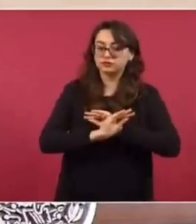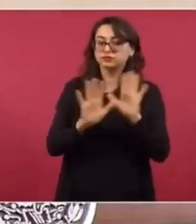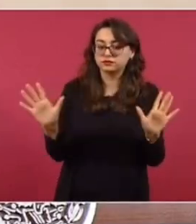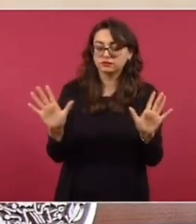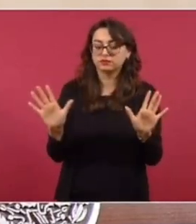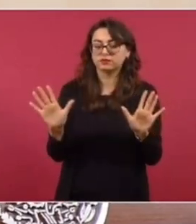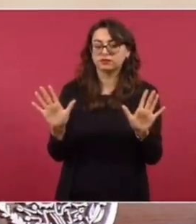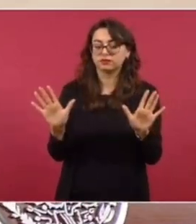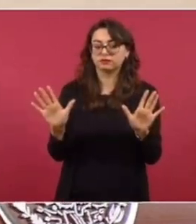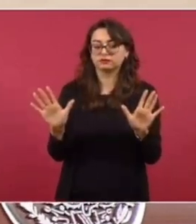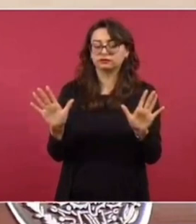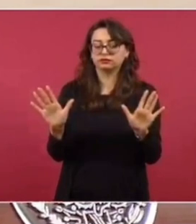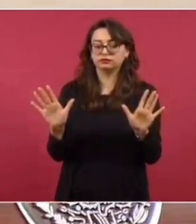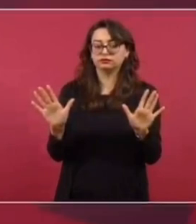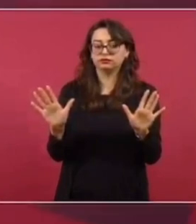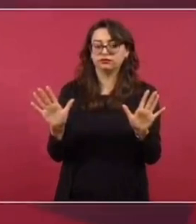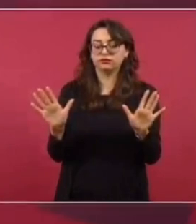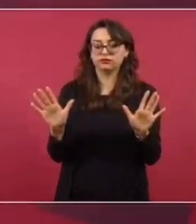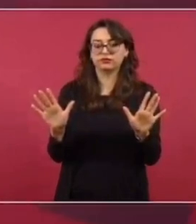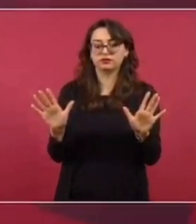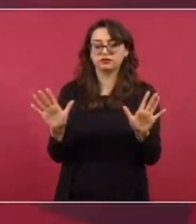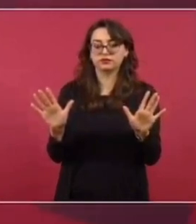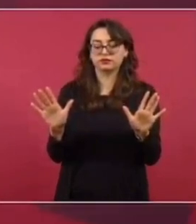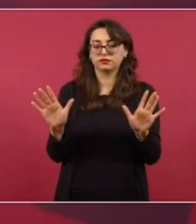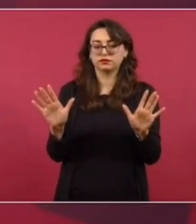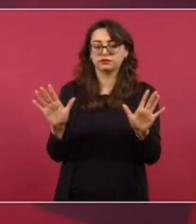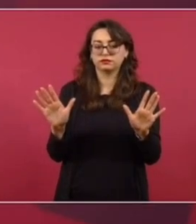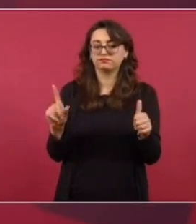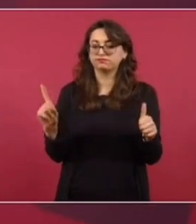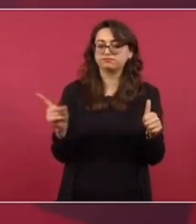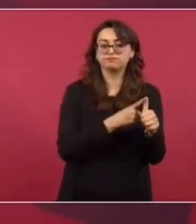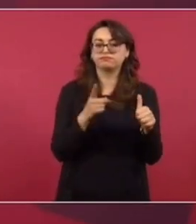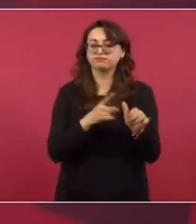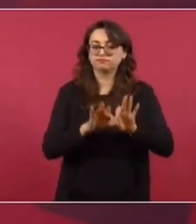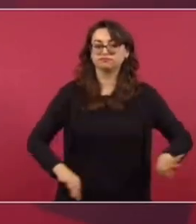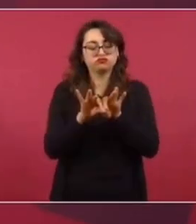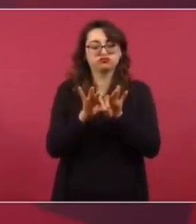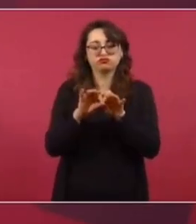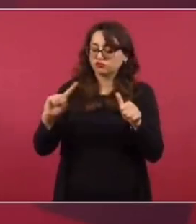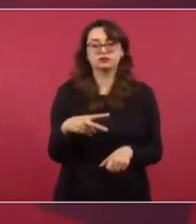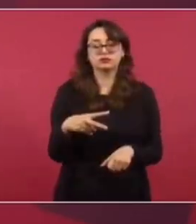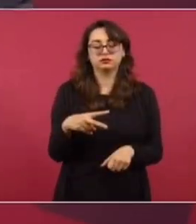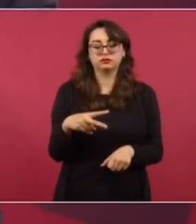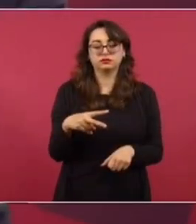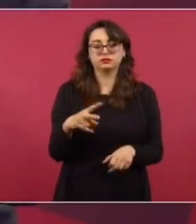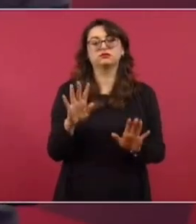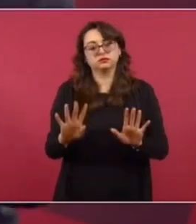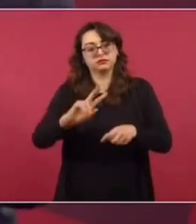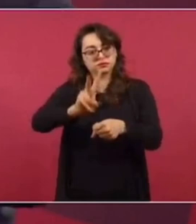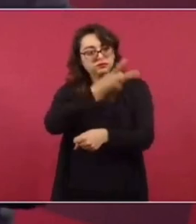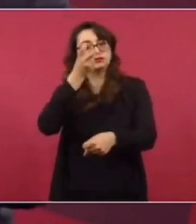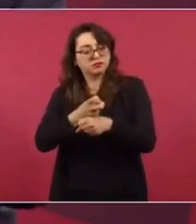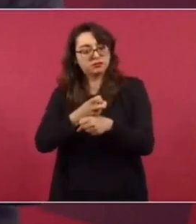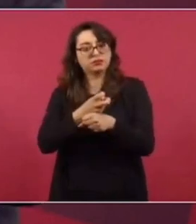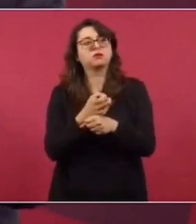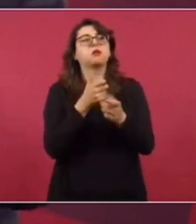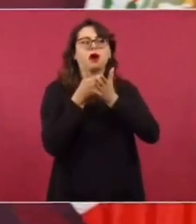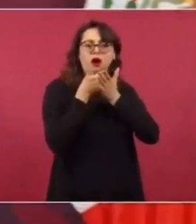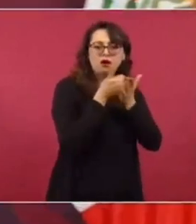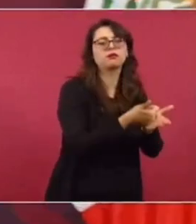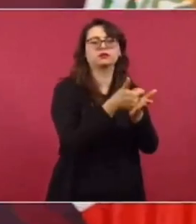Nosotros tenemos primero que garantizar la seguridad pública en nuestro país y, en el segundo plano,